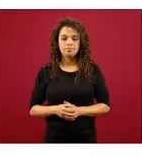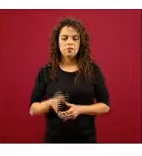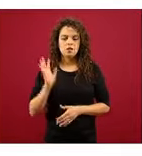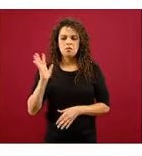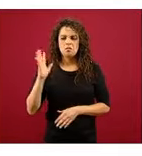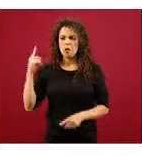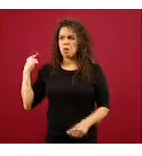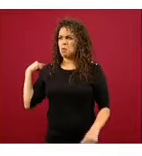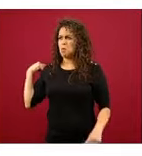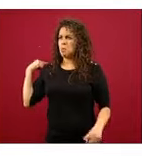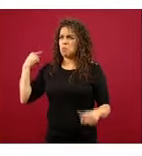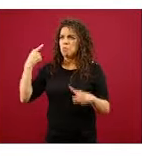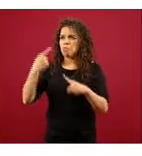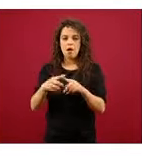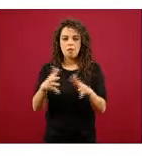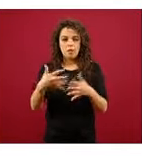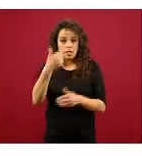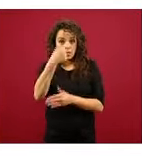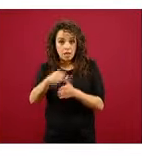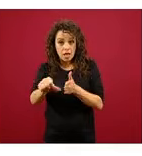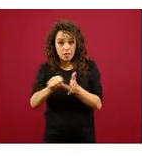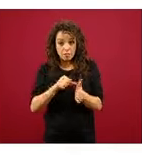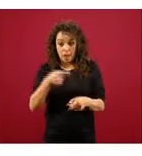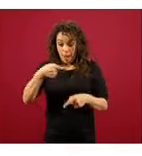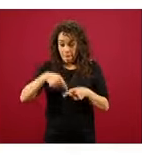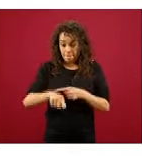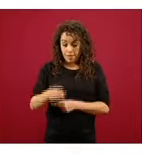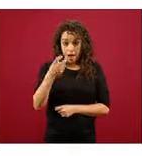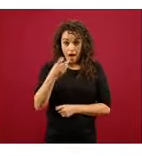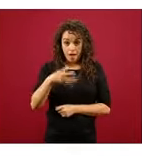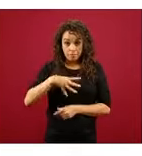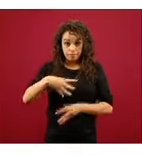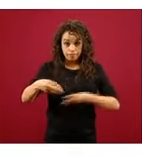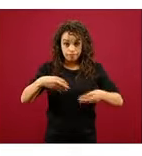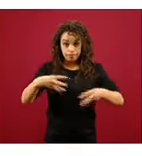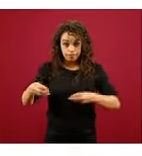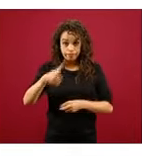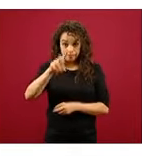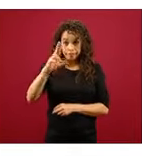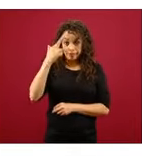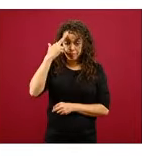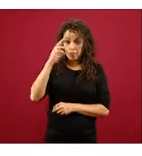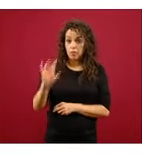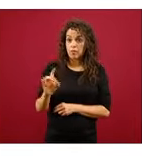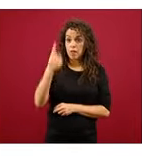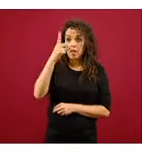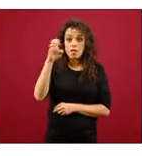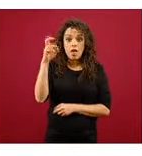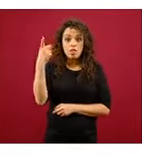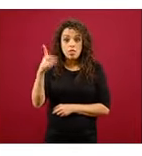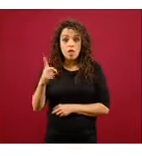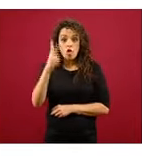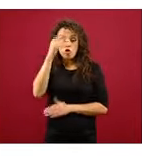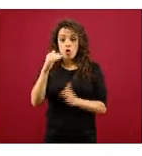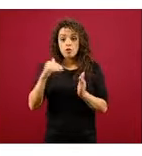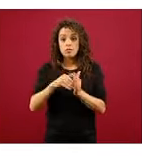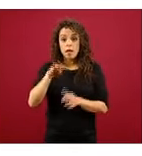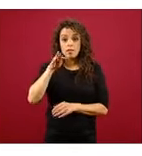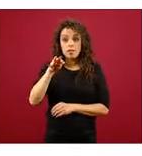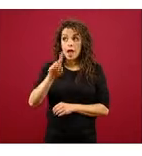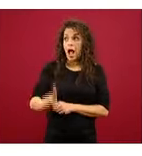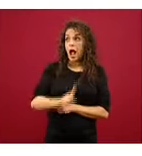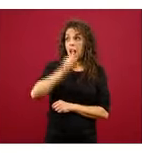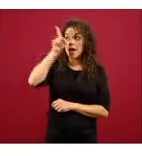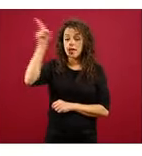de 6 meses, ¿no? Desde que empezó esta pandemia, recuerdan que empezó desde el 31 de diciembre del 2019 allá en